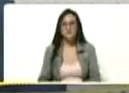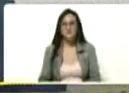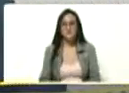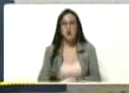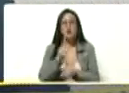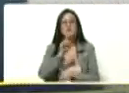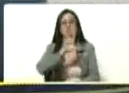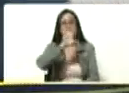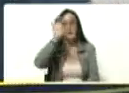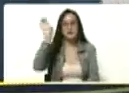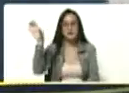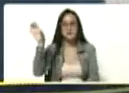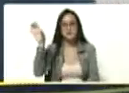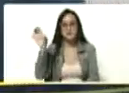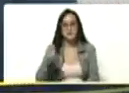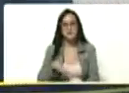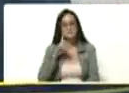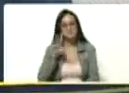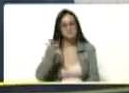11 países. ¿Ves?